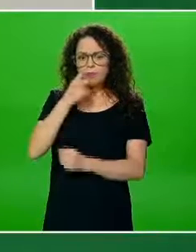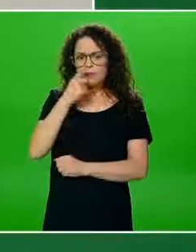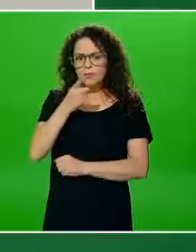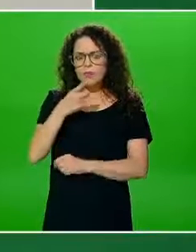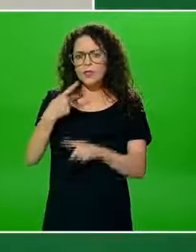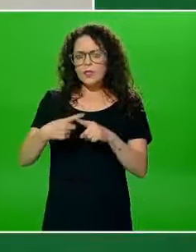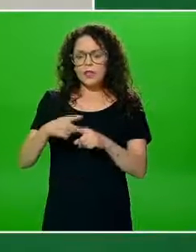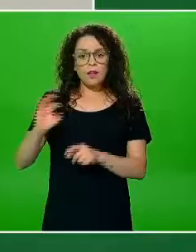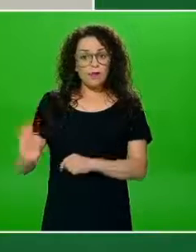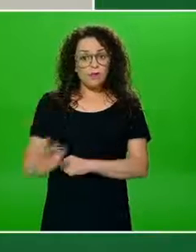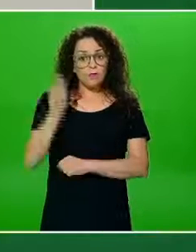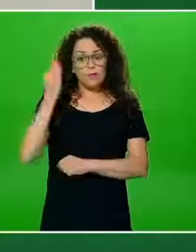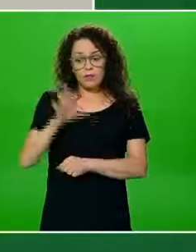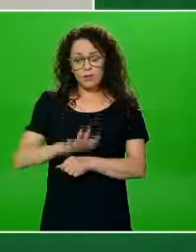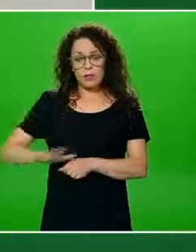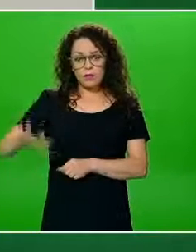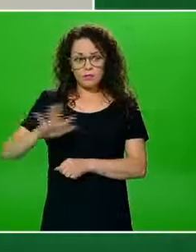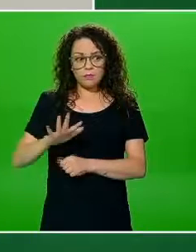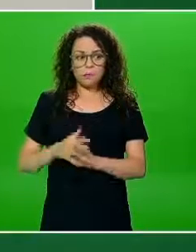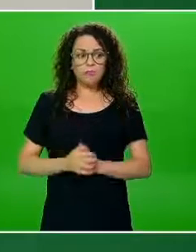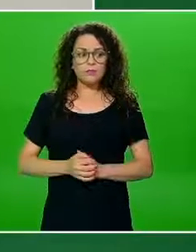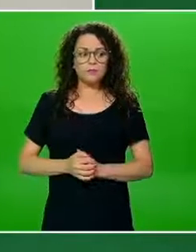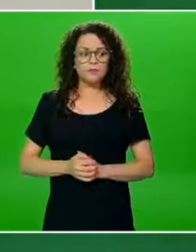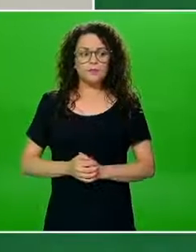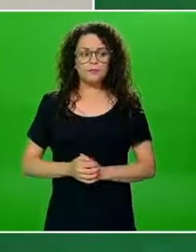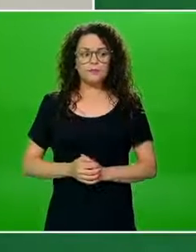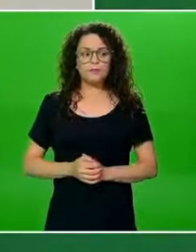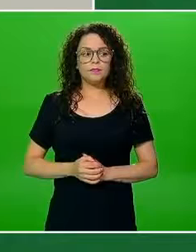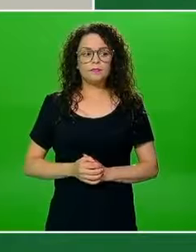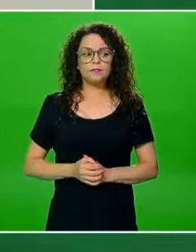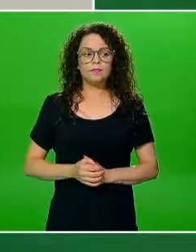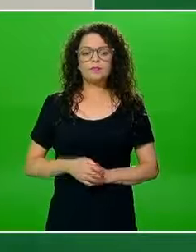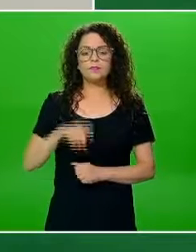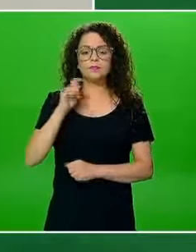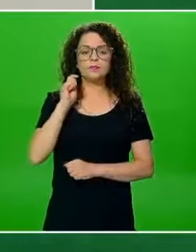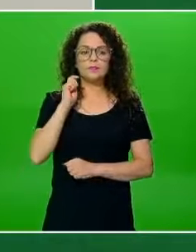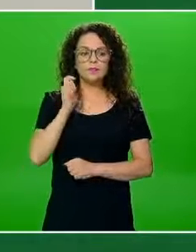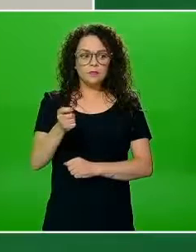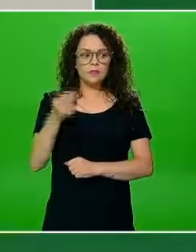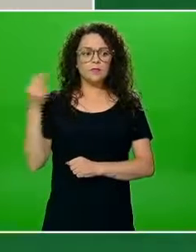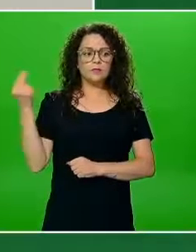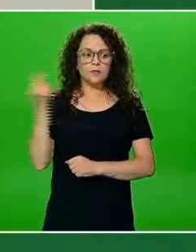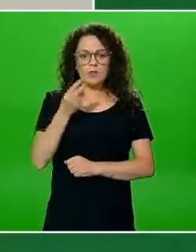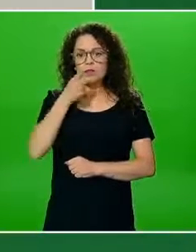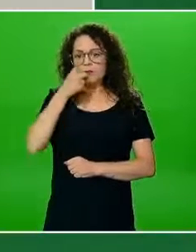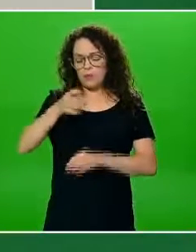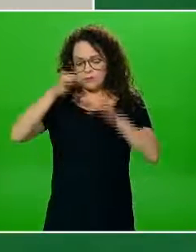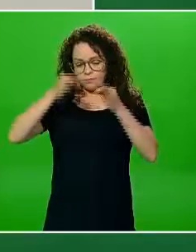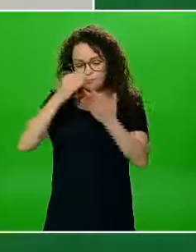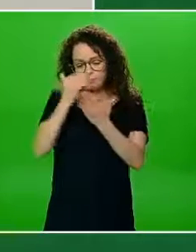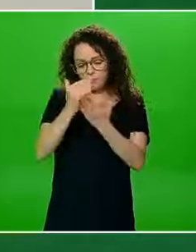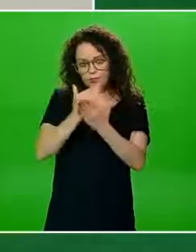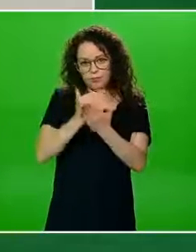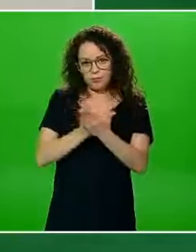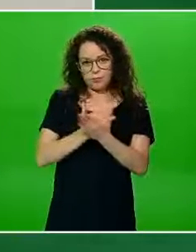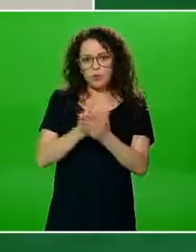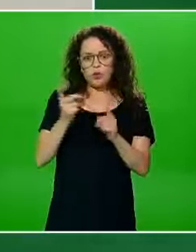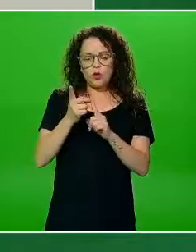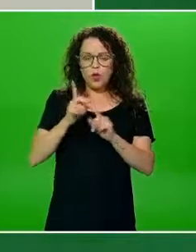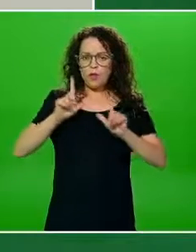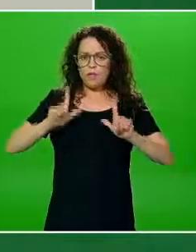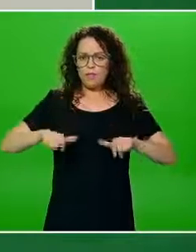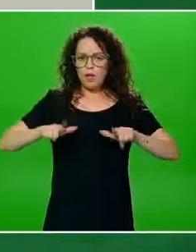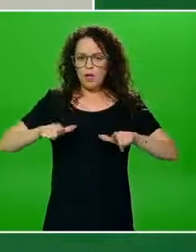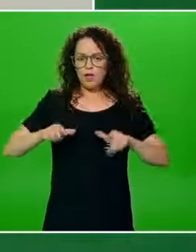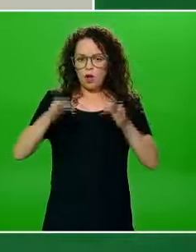pueden encontrar, para efectos obviamente de detalles finos de lo que el lineamiento dice, en la página oficial de